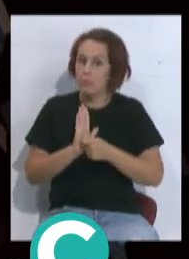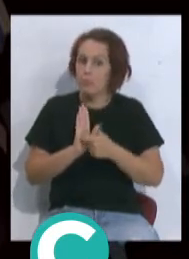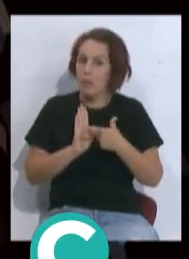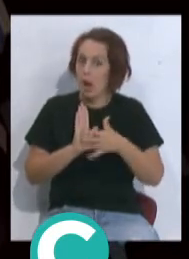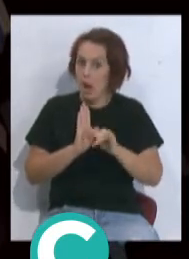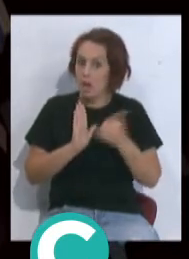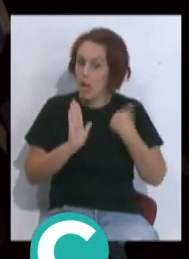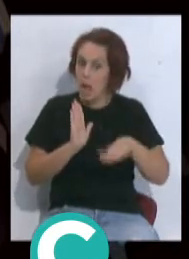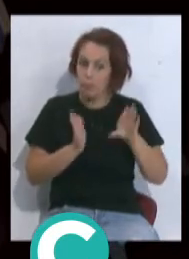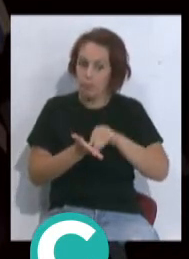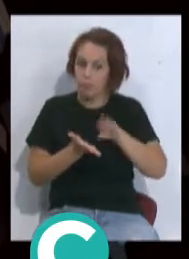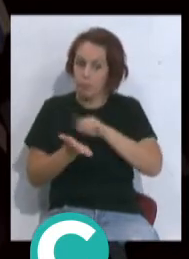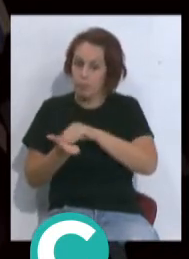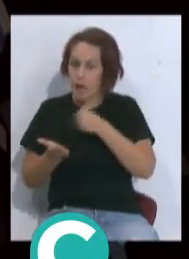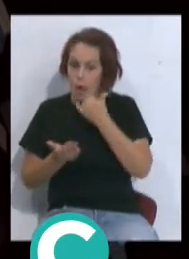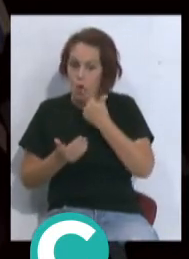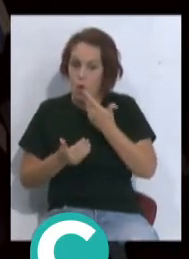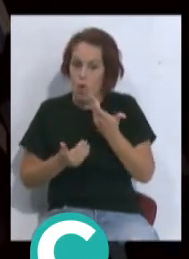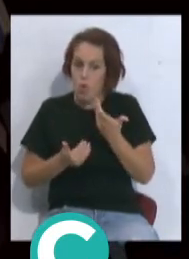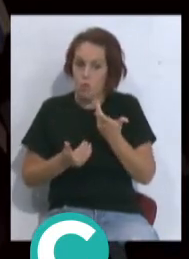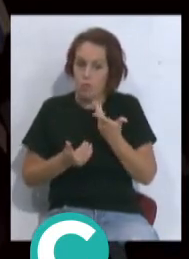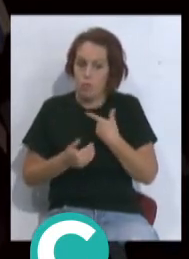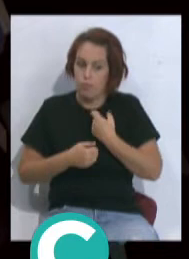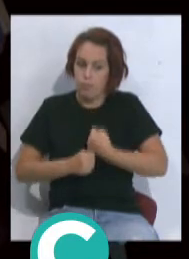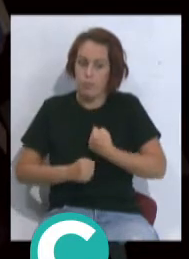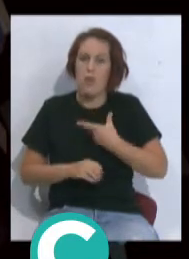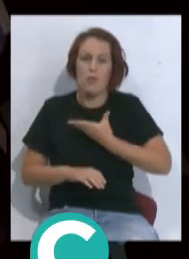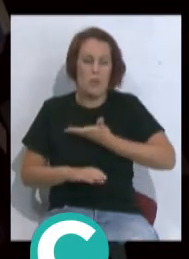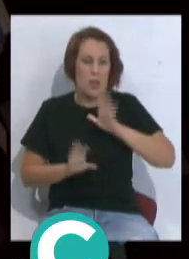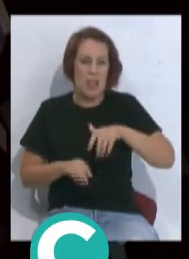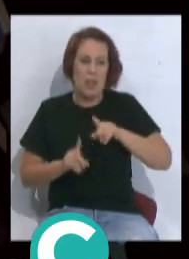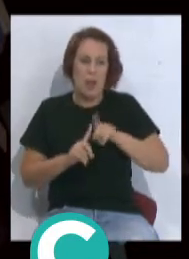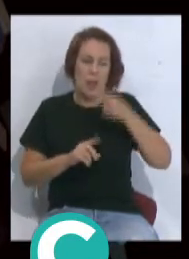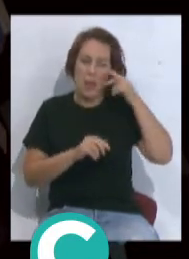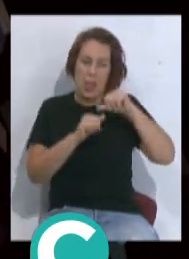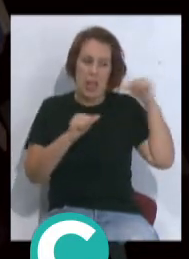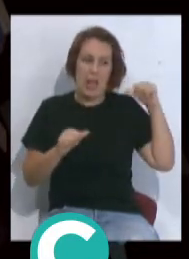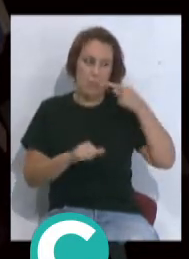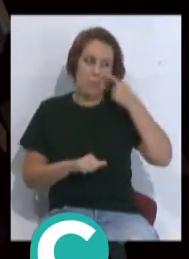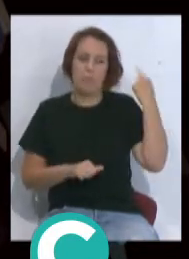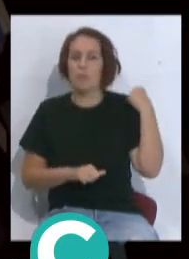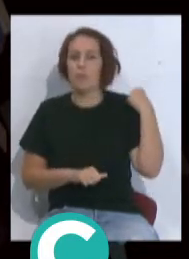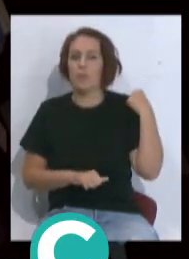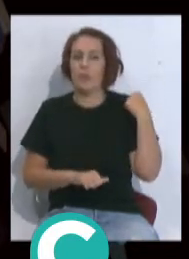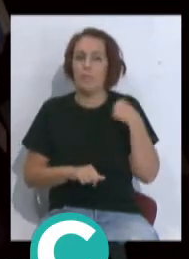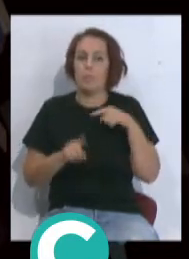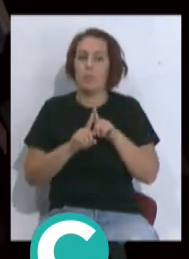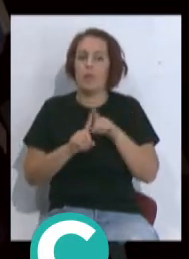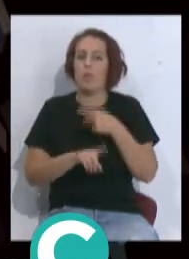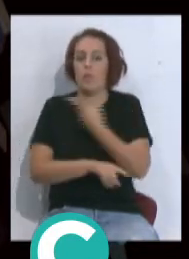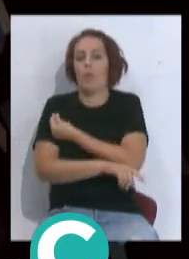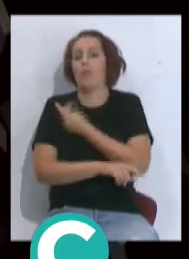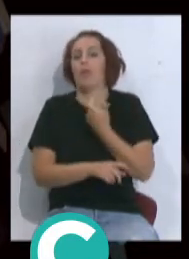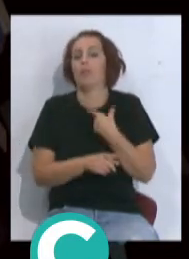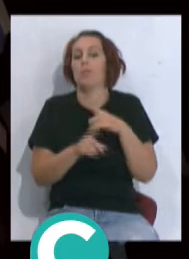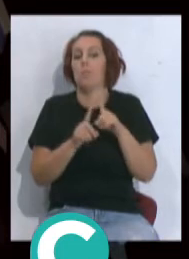sea, sobre una base sólida. Es que el Ayuntamiento de Cádiz lo ha basado en una experiencia con respecto al año pasado en el que no cuentan la variable de las vacunas.